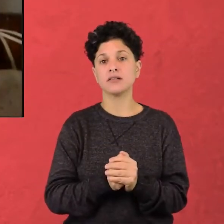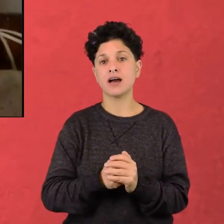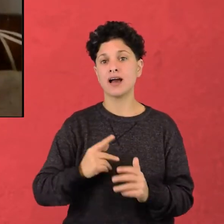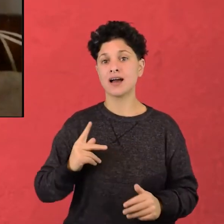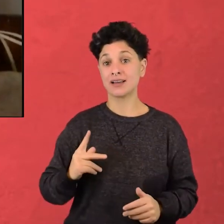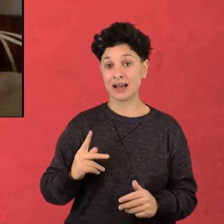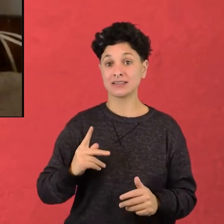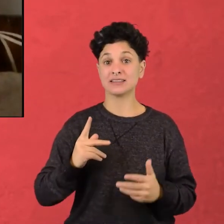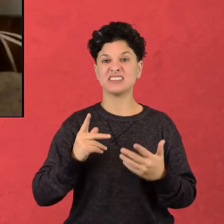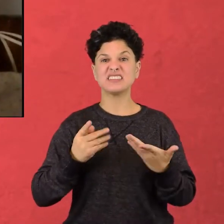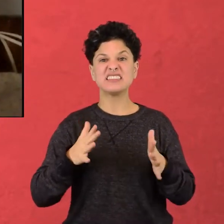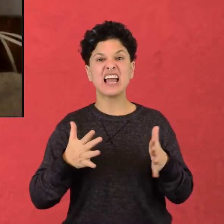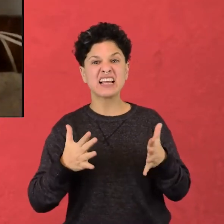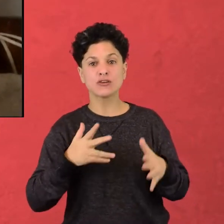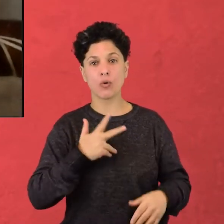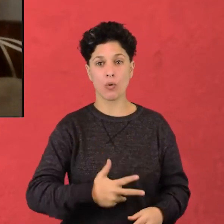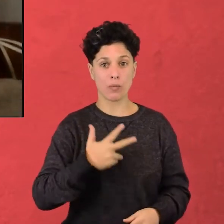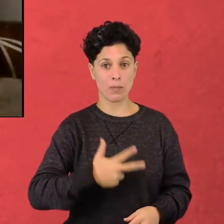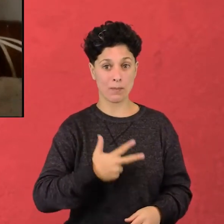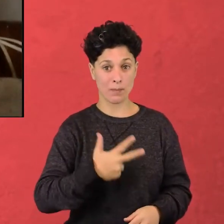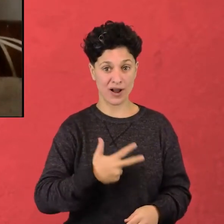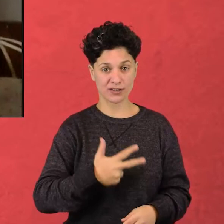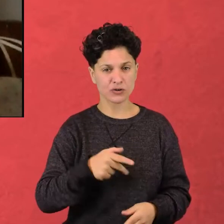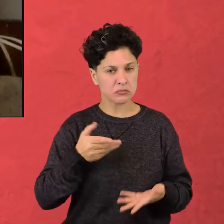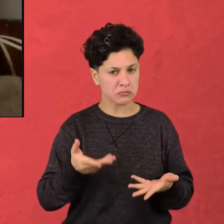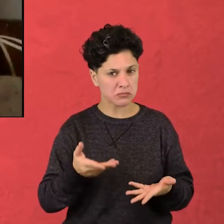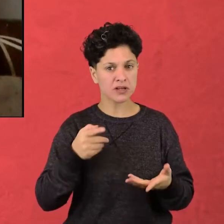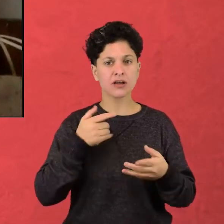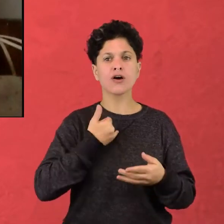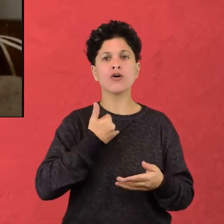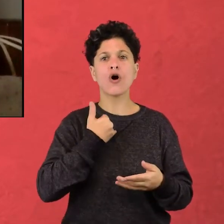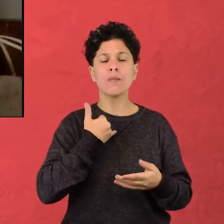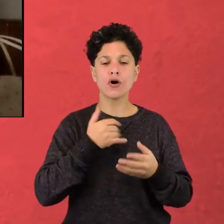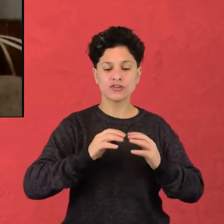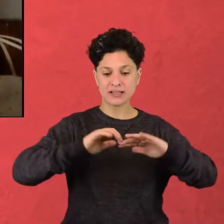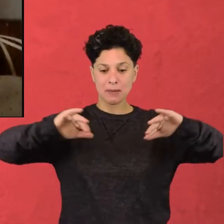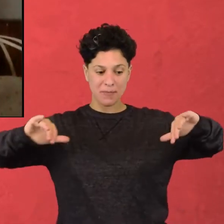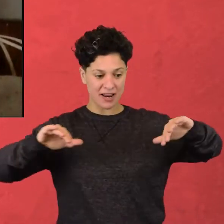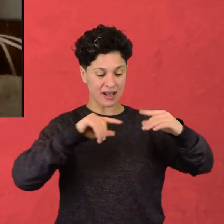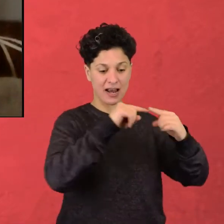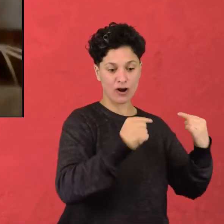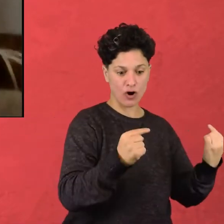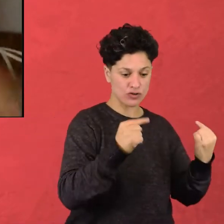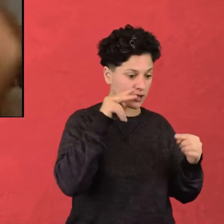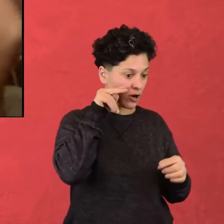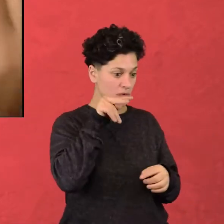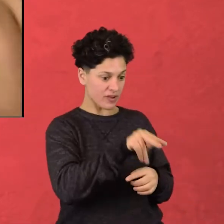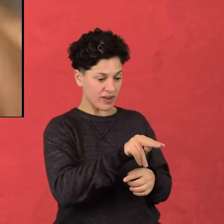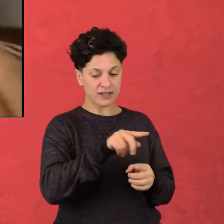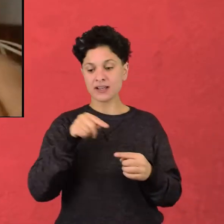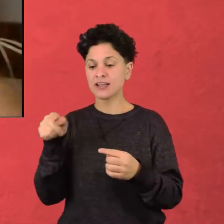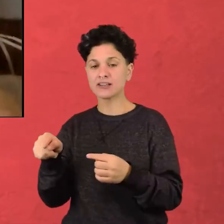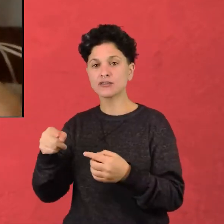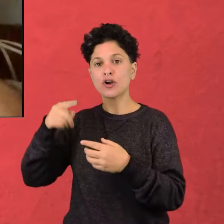tener continuidad con el video anterior, en lo que Kant entiende por ser humano y especialmente cómo se sale de